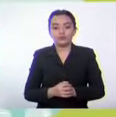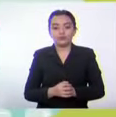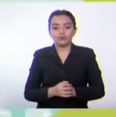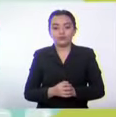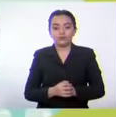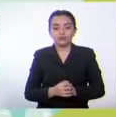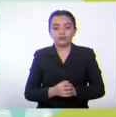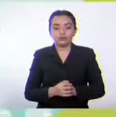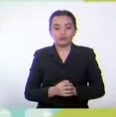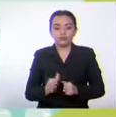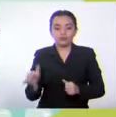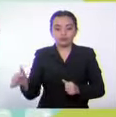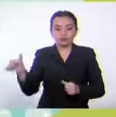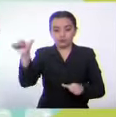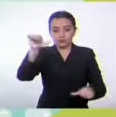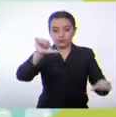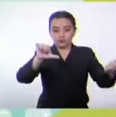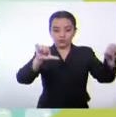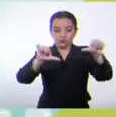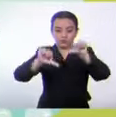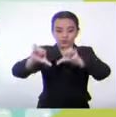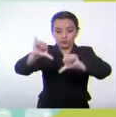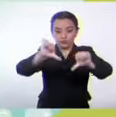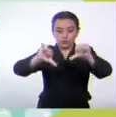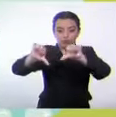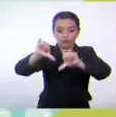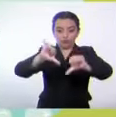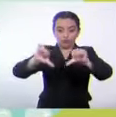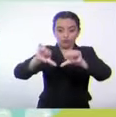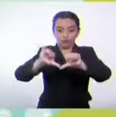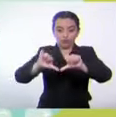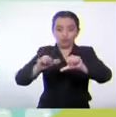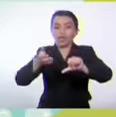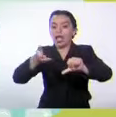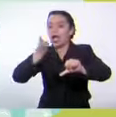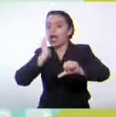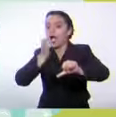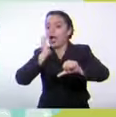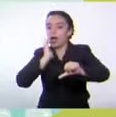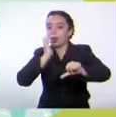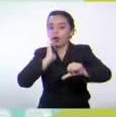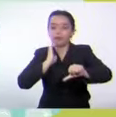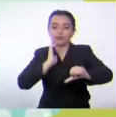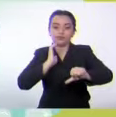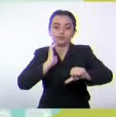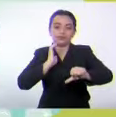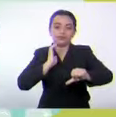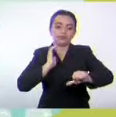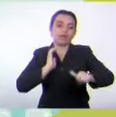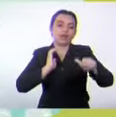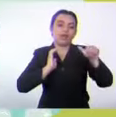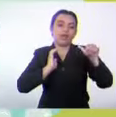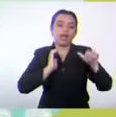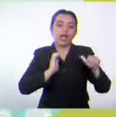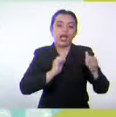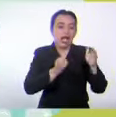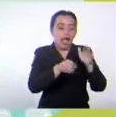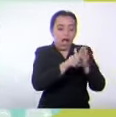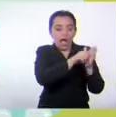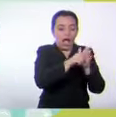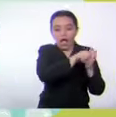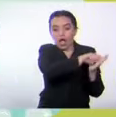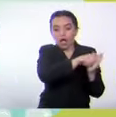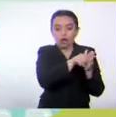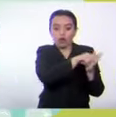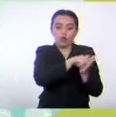Calcular el porcentaje volumen sobre volumen para una disolución de 25 mililitros de alcohol